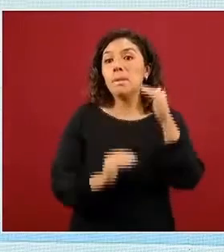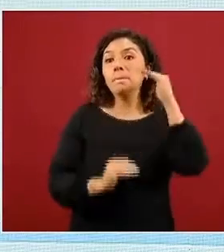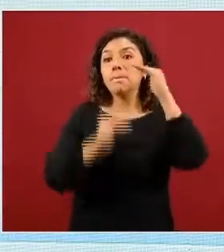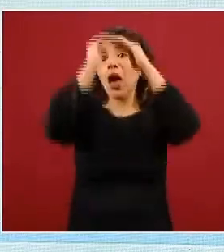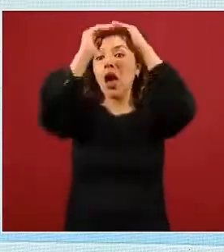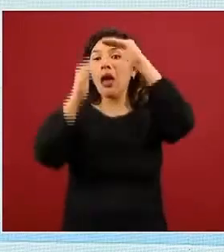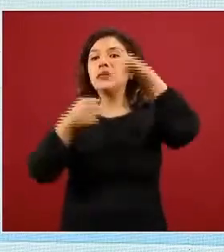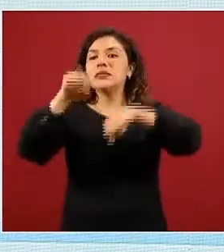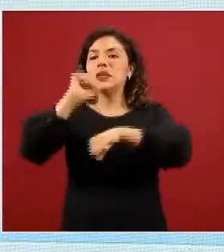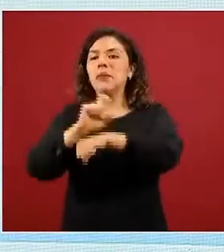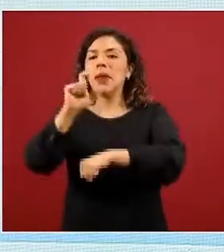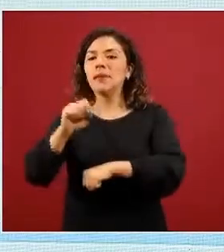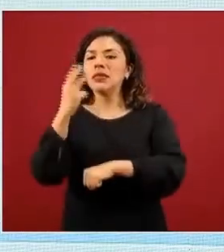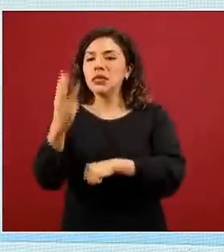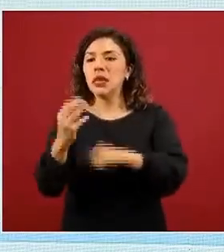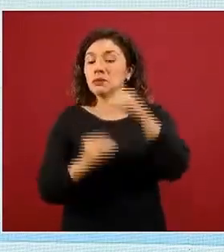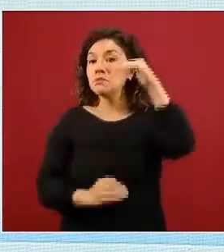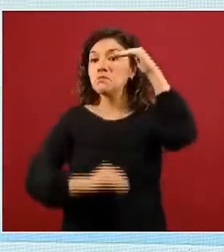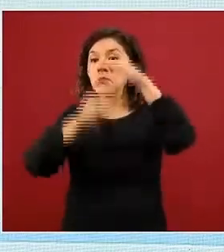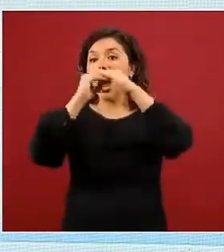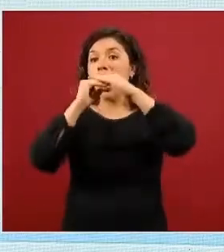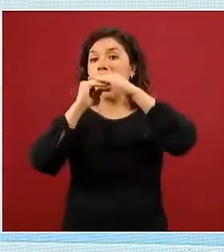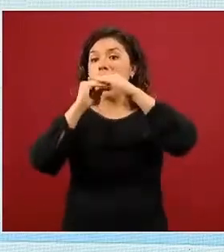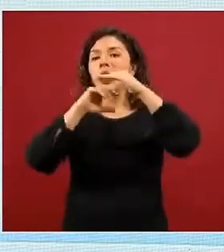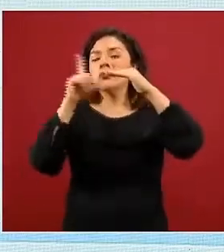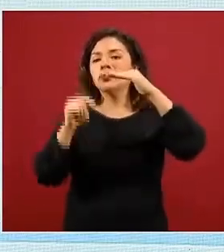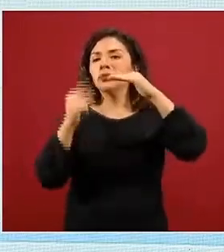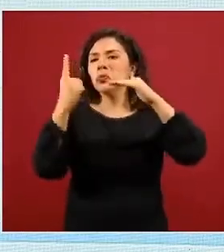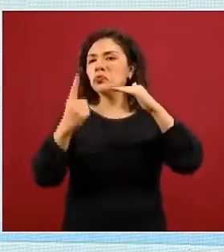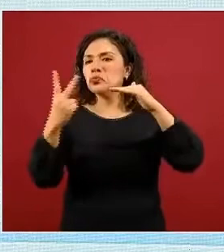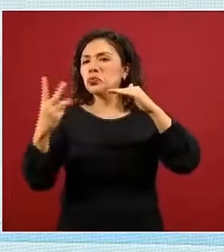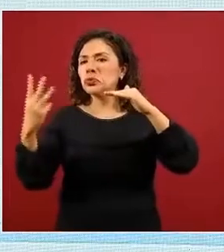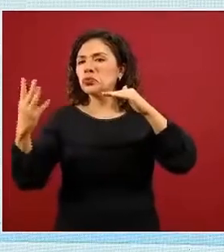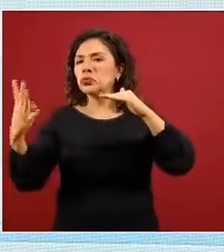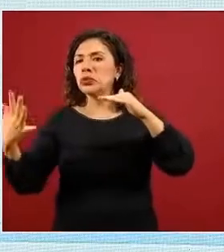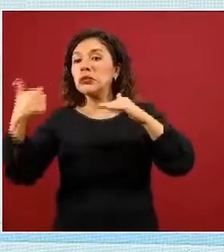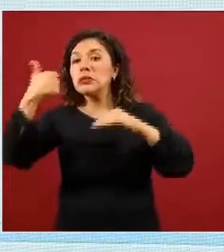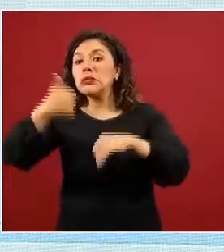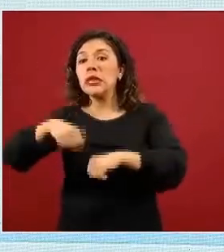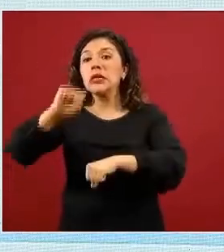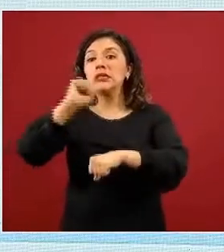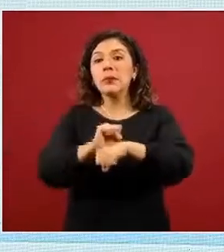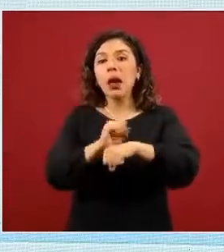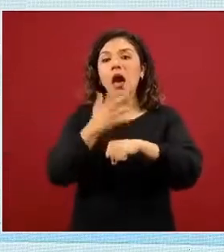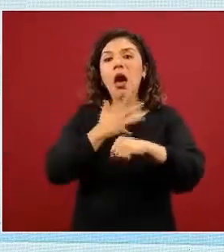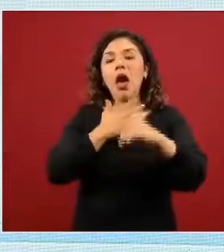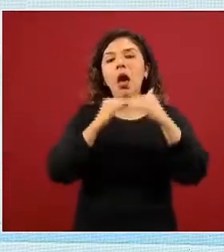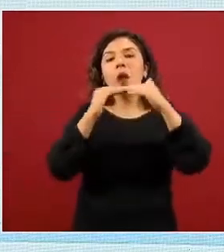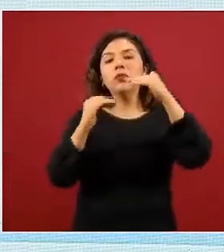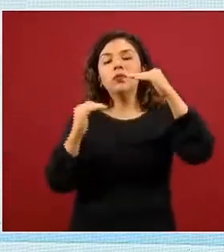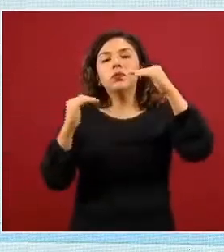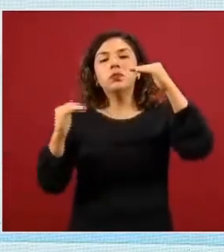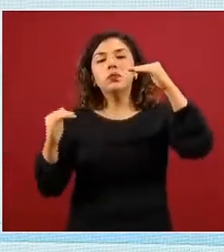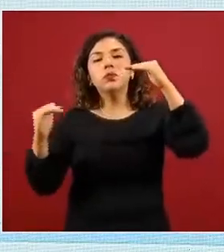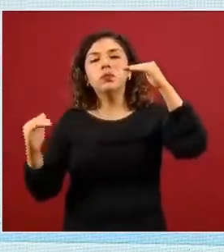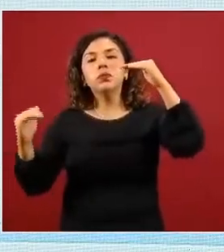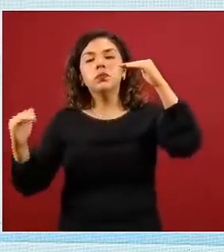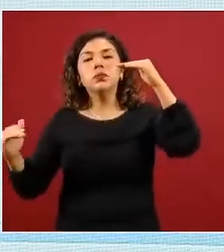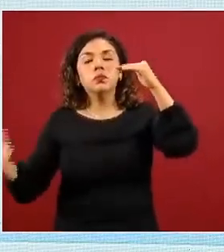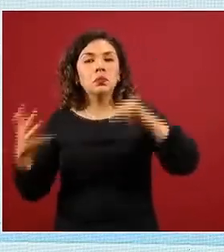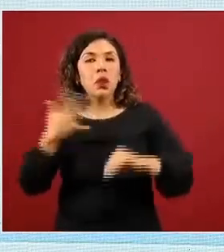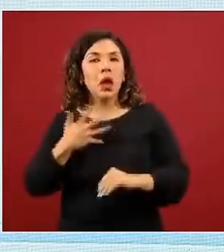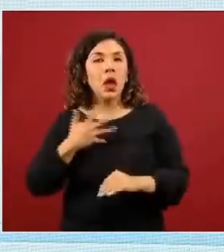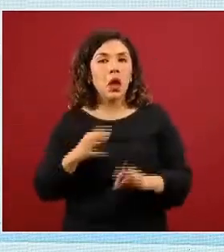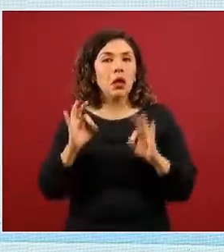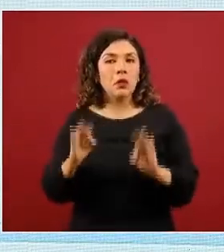la semana 23 y 1, 2, 3, 4, 5, 6 semanas consecutivas de